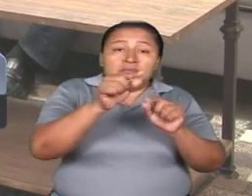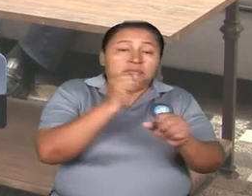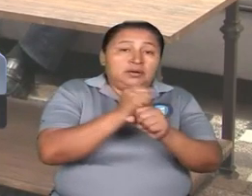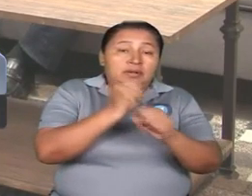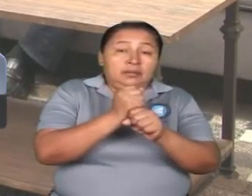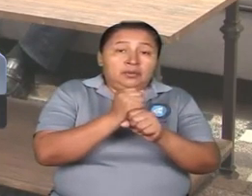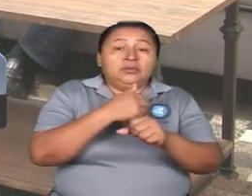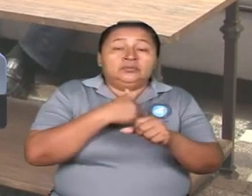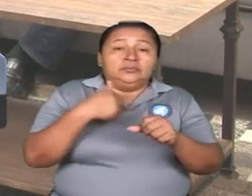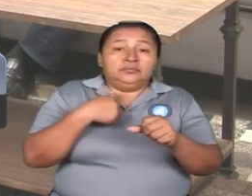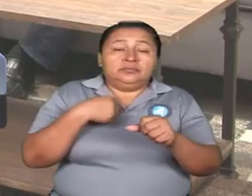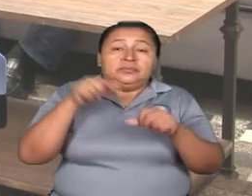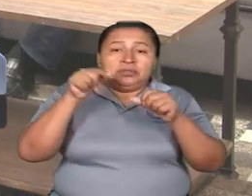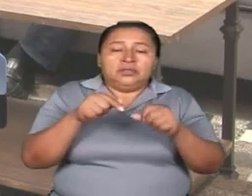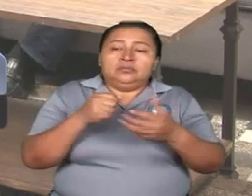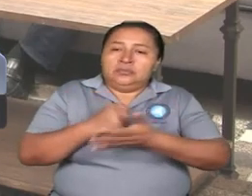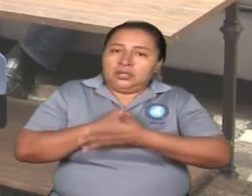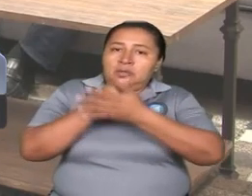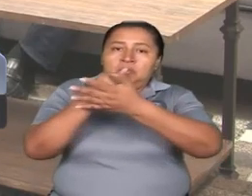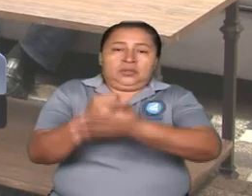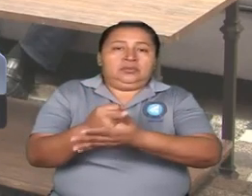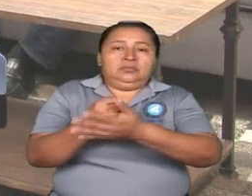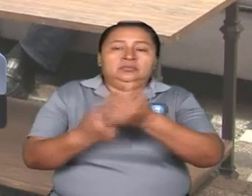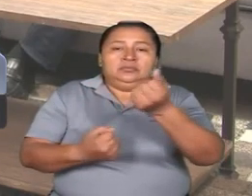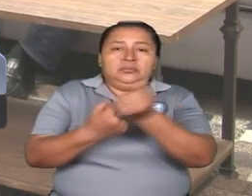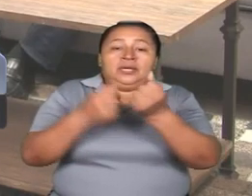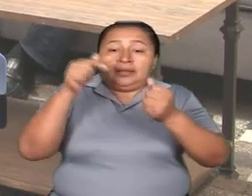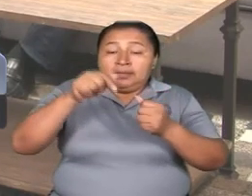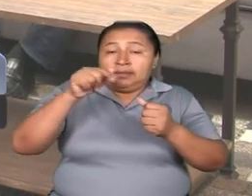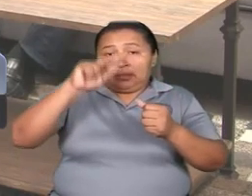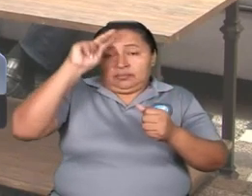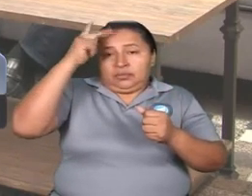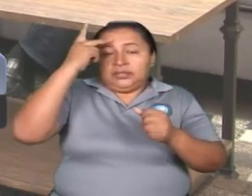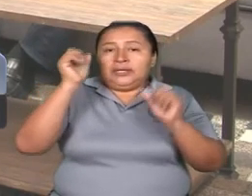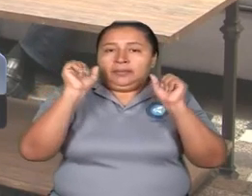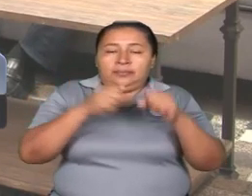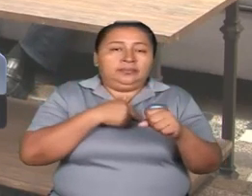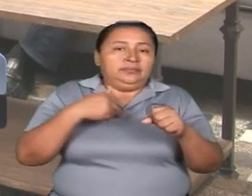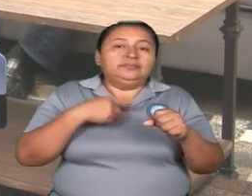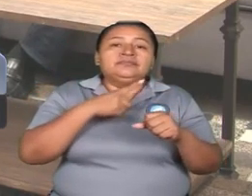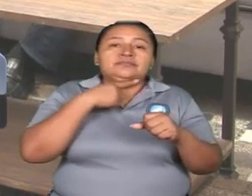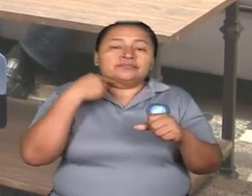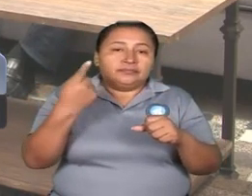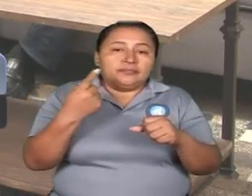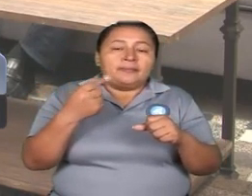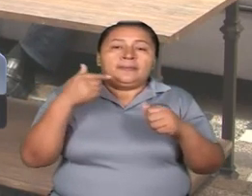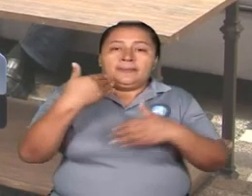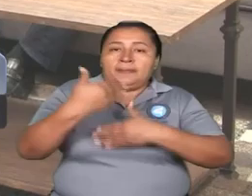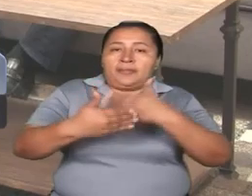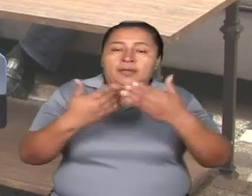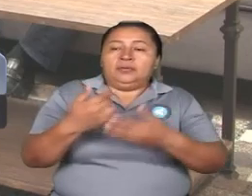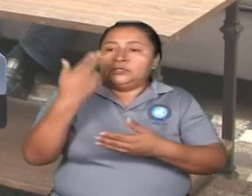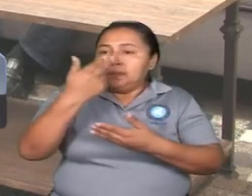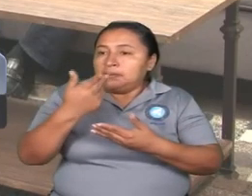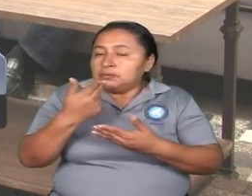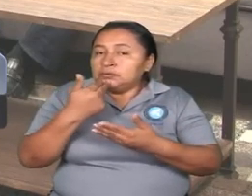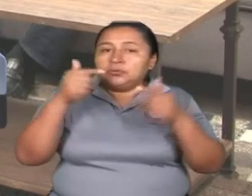trabajamos, o sea, contribuir a que estas políticas se hagan realidad, ¿ya? En los procesos de consulta